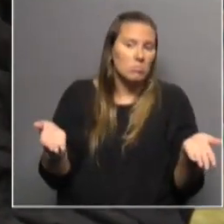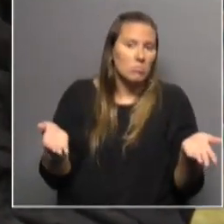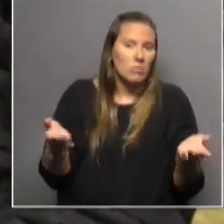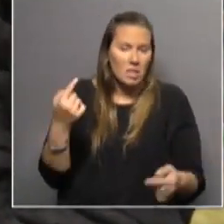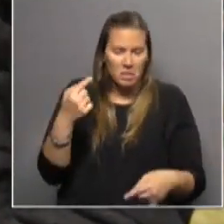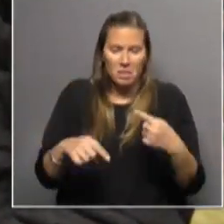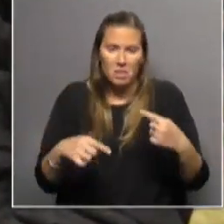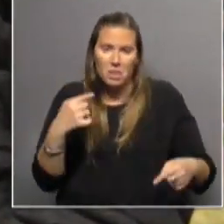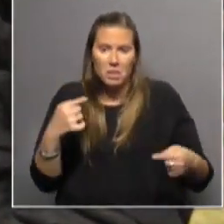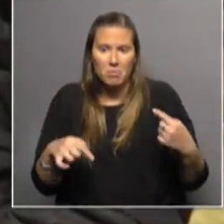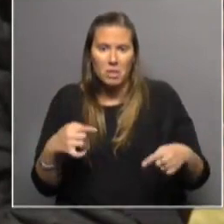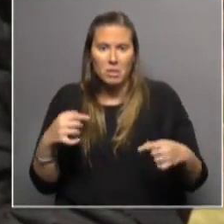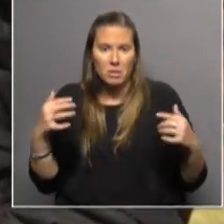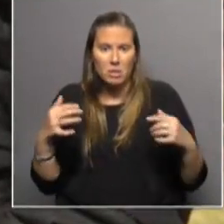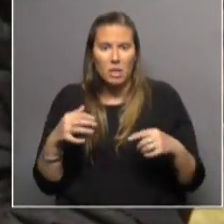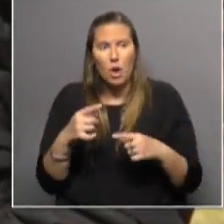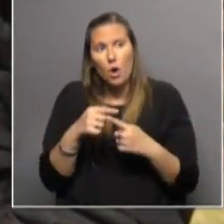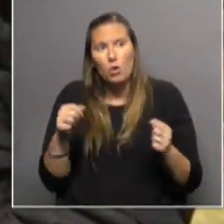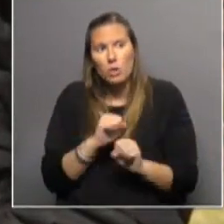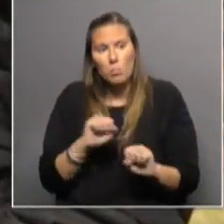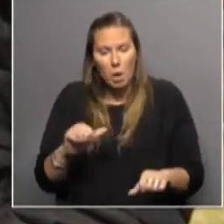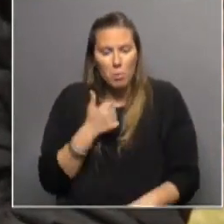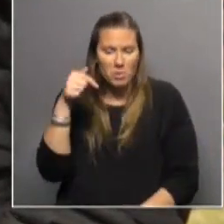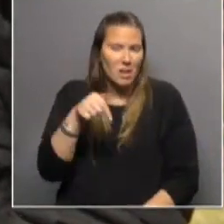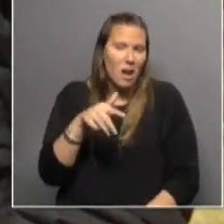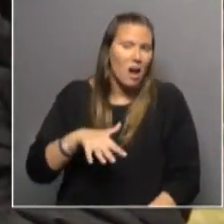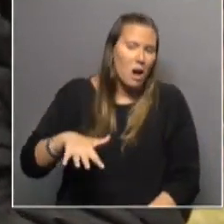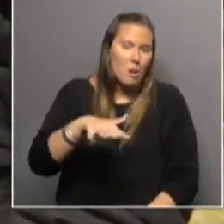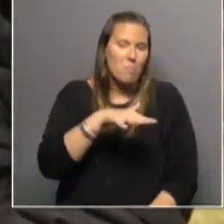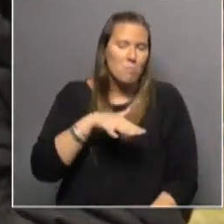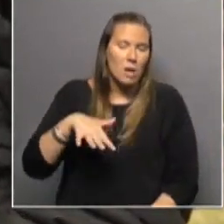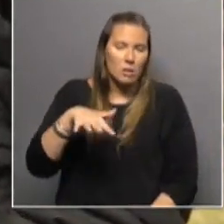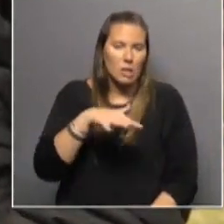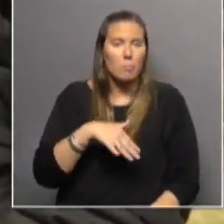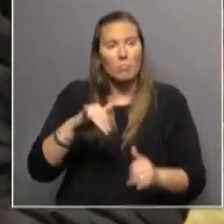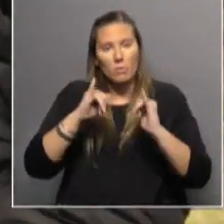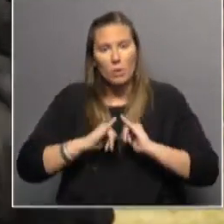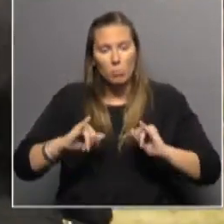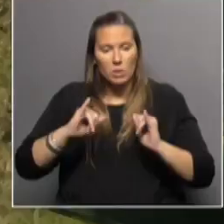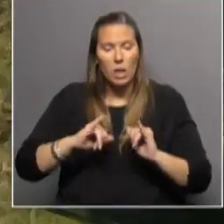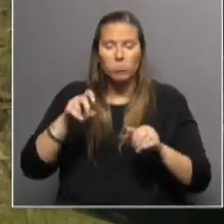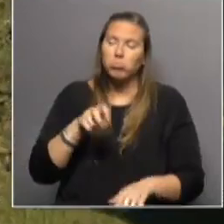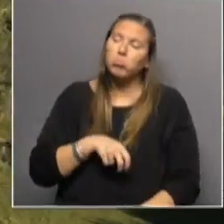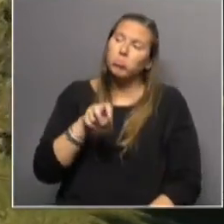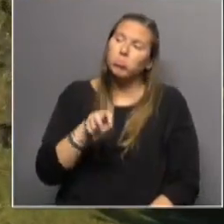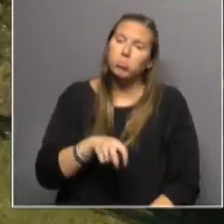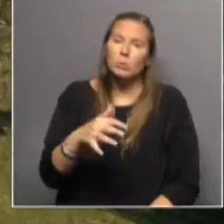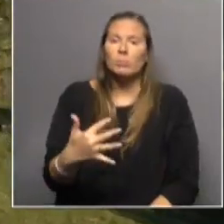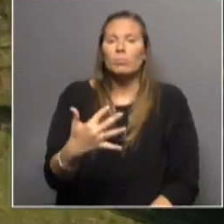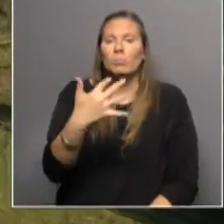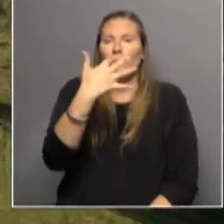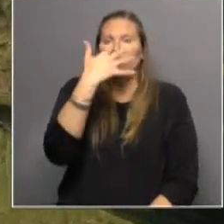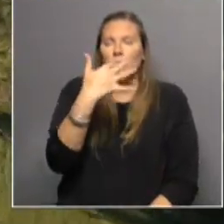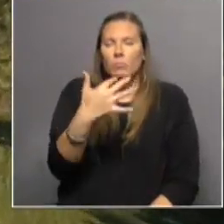hay todo tipo de cosas que podés hacer acá en el parque. Recorrer los senderos, respirar un poco de aire